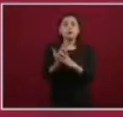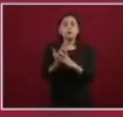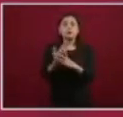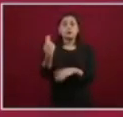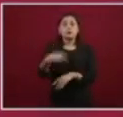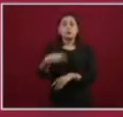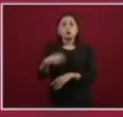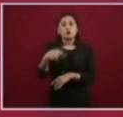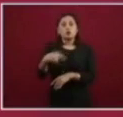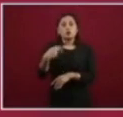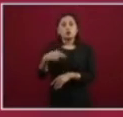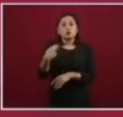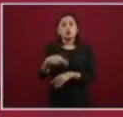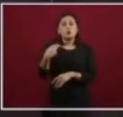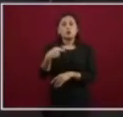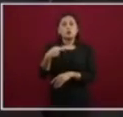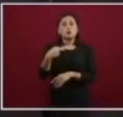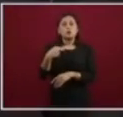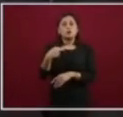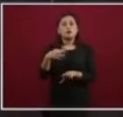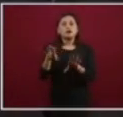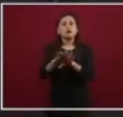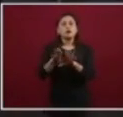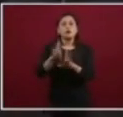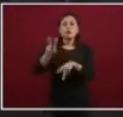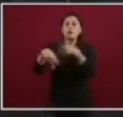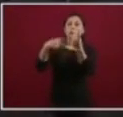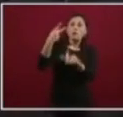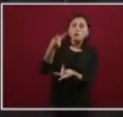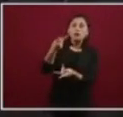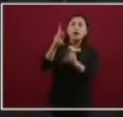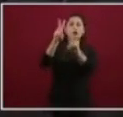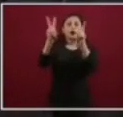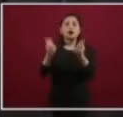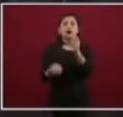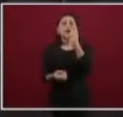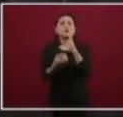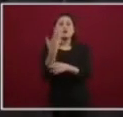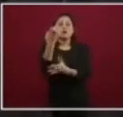llama Hacia una nueva economía moral.